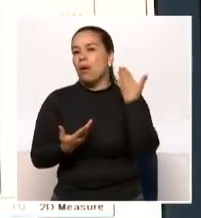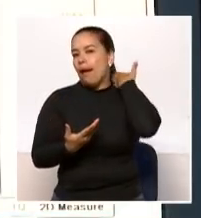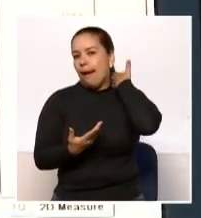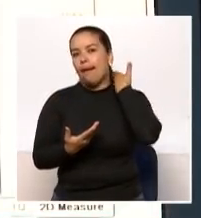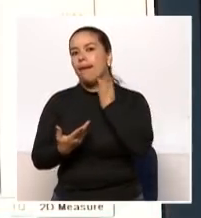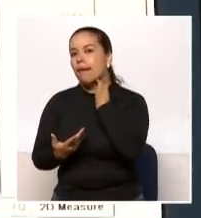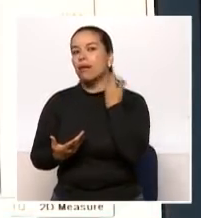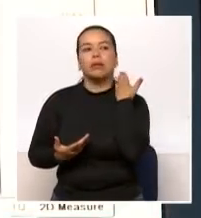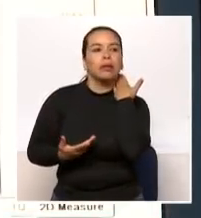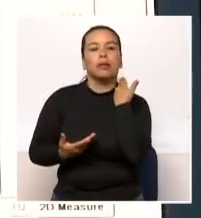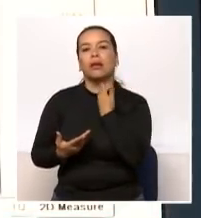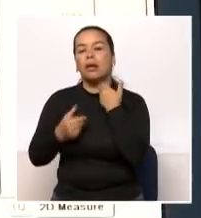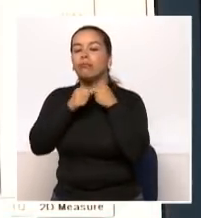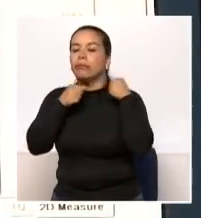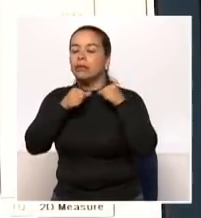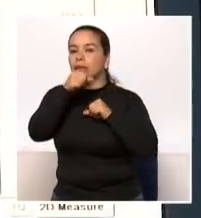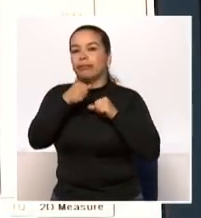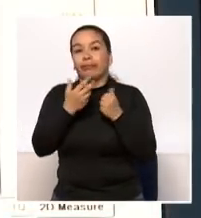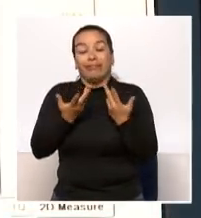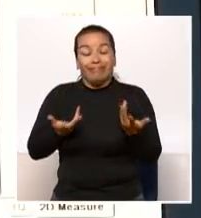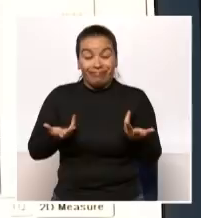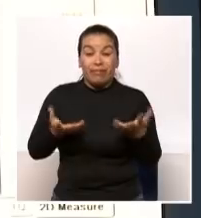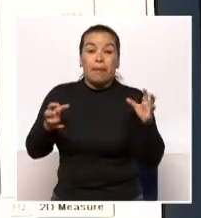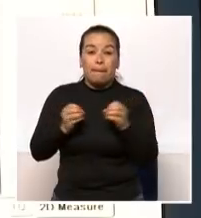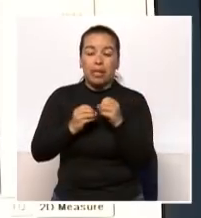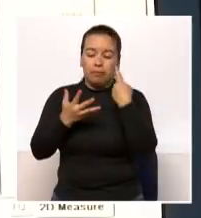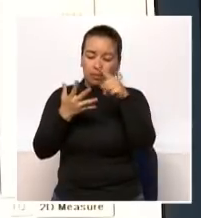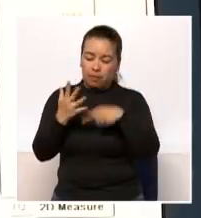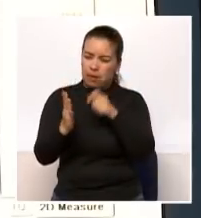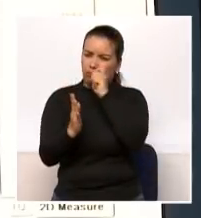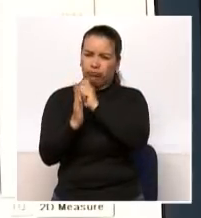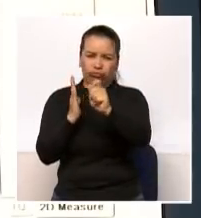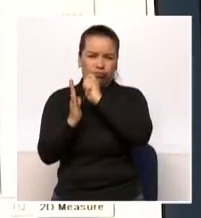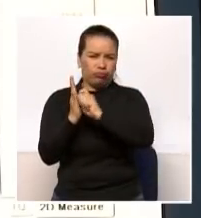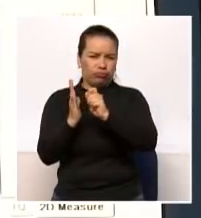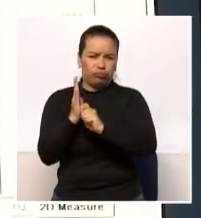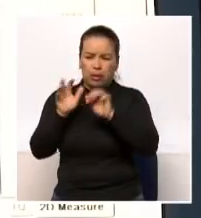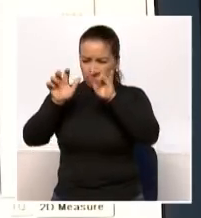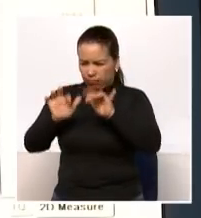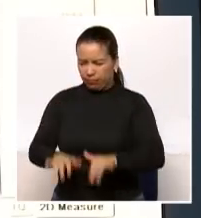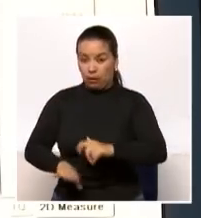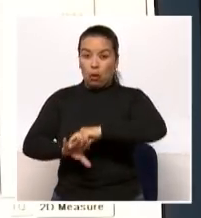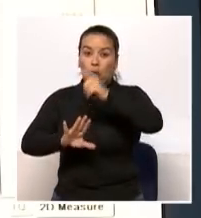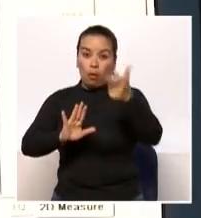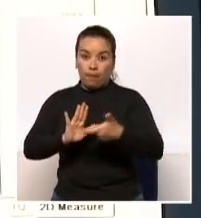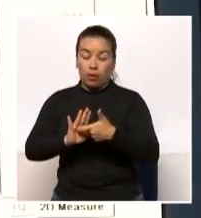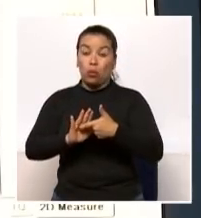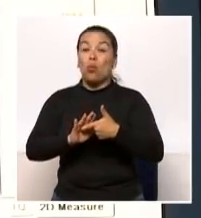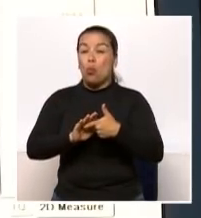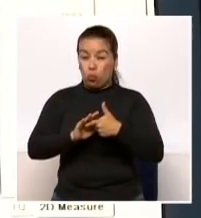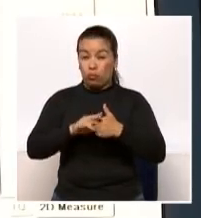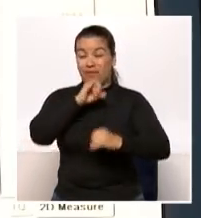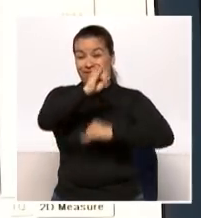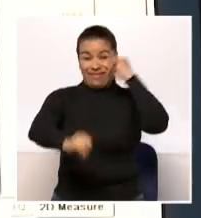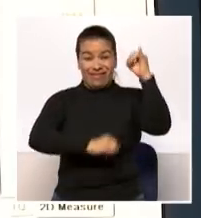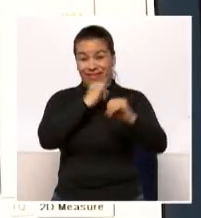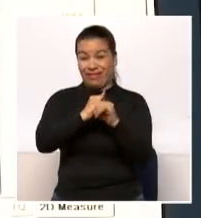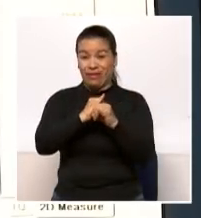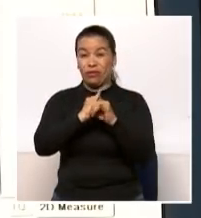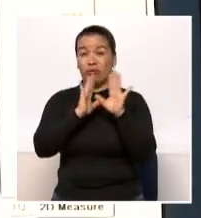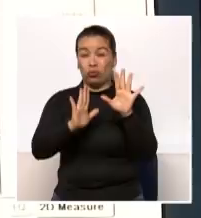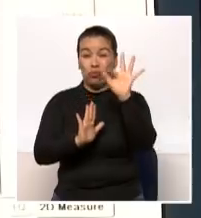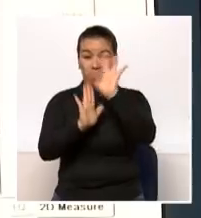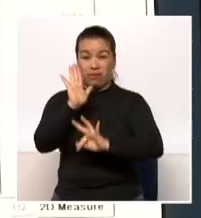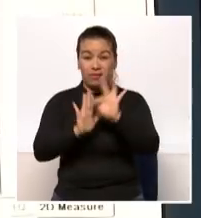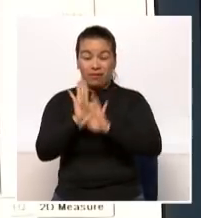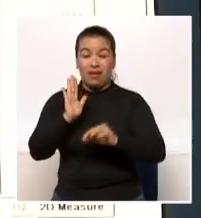transverso y longitudinal, que tiene las siguientes características. Entonces hay un consenso internacional que es el consenso de la ATA, ¿sí?